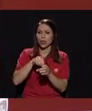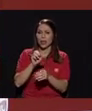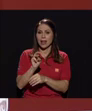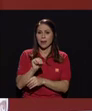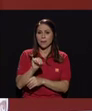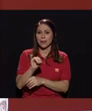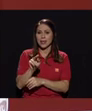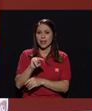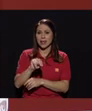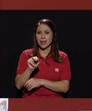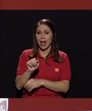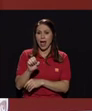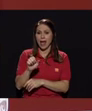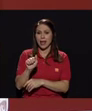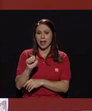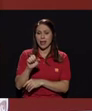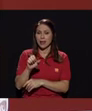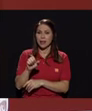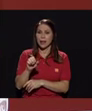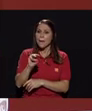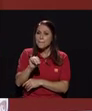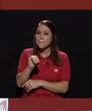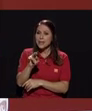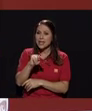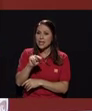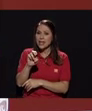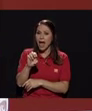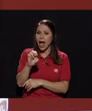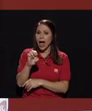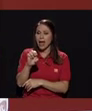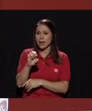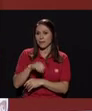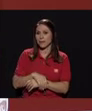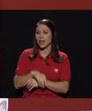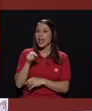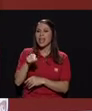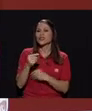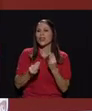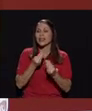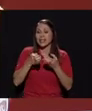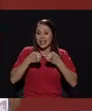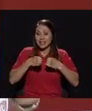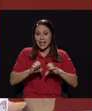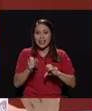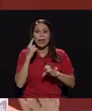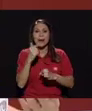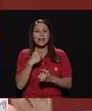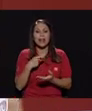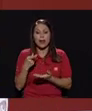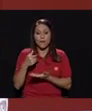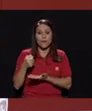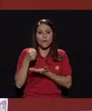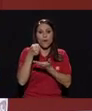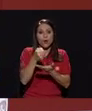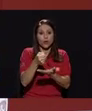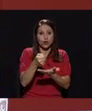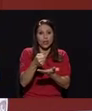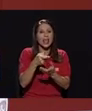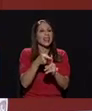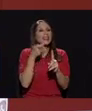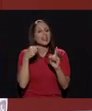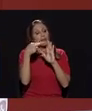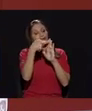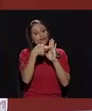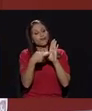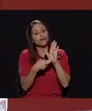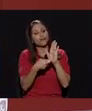MINAE, y es el tema de la estrategia para elevar fondos provenientes del canon de aprovechamiento de agua